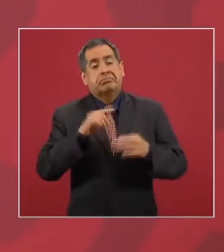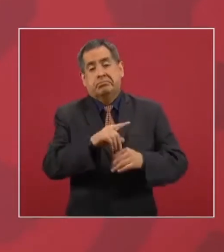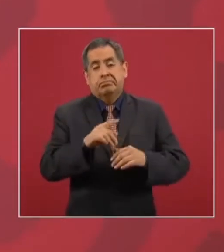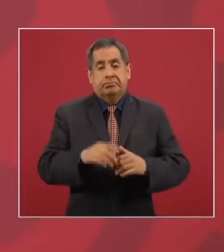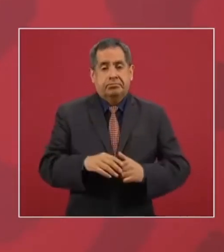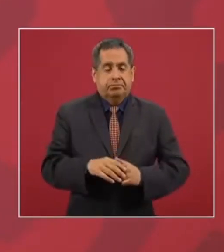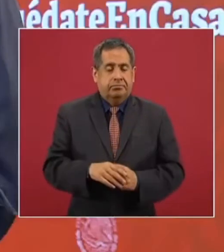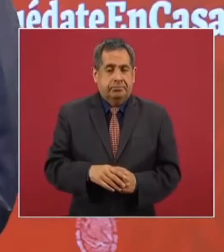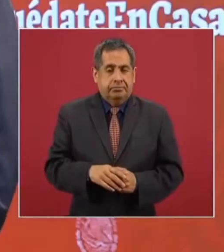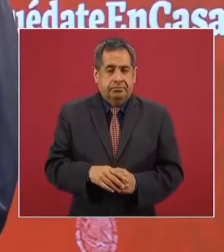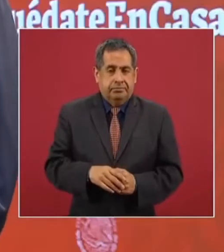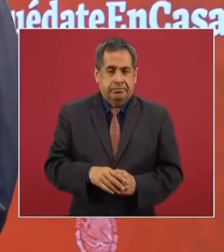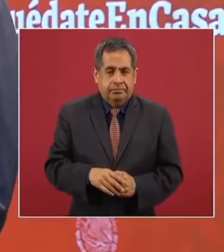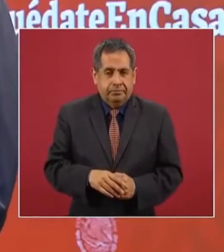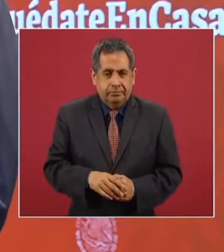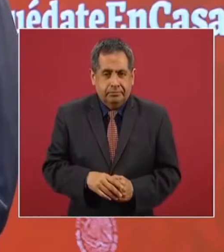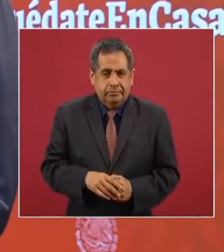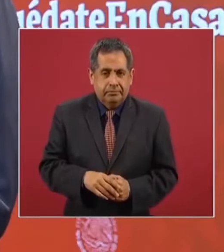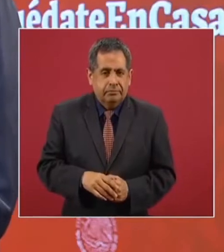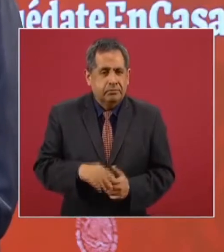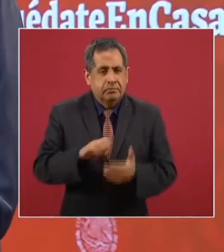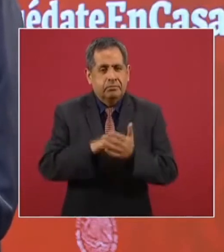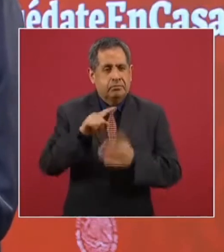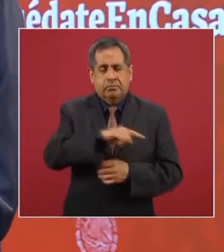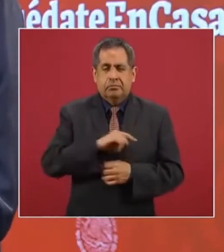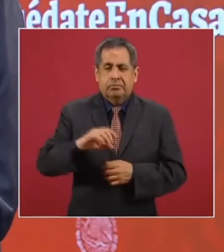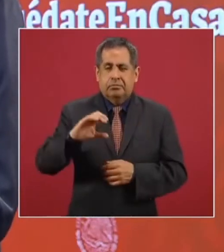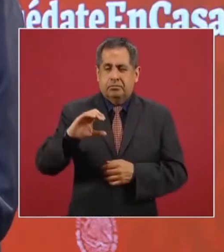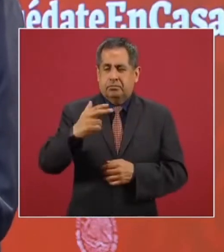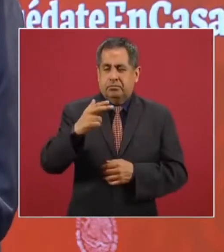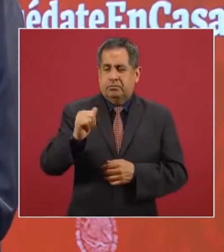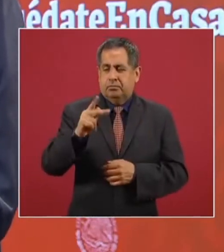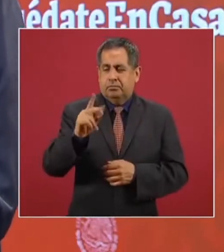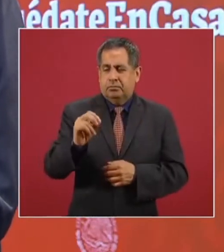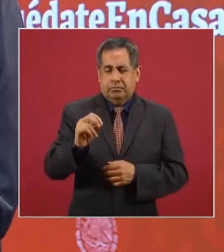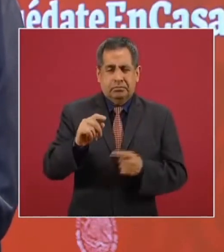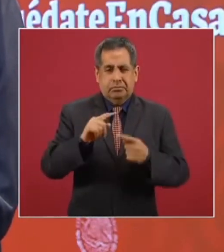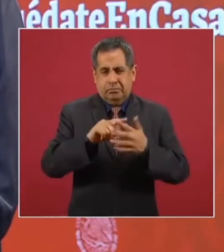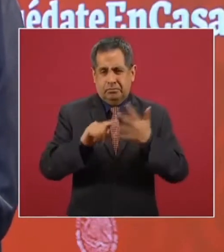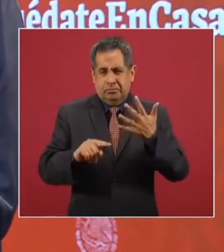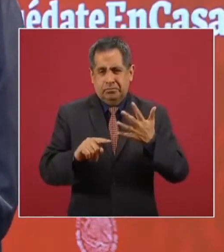de que el Chapo estaba entre,